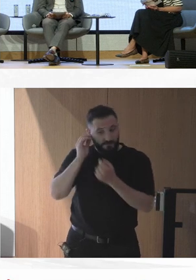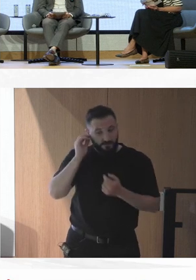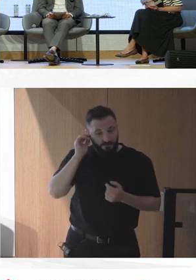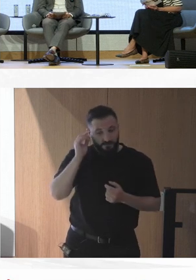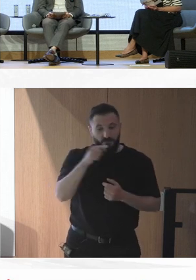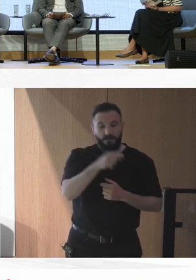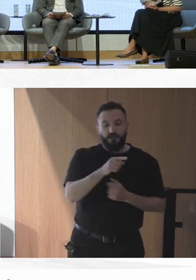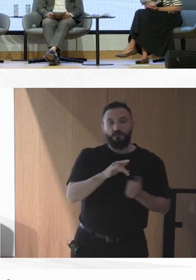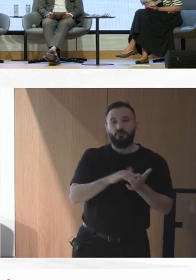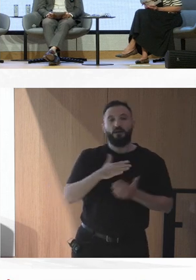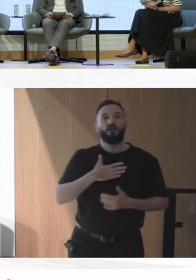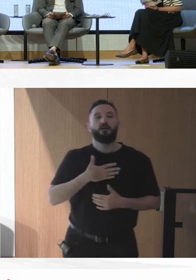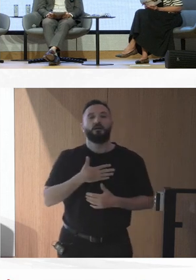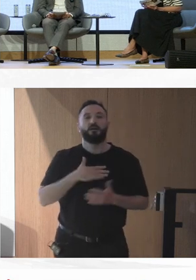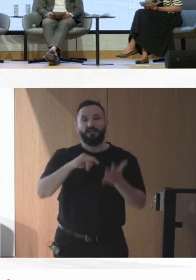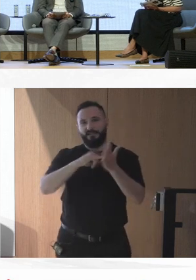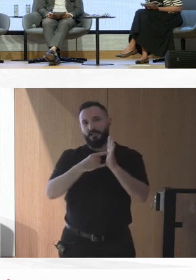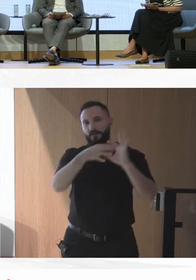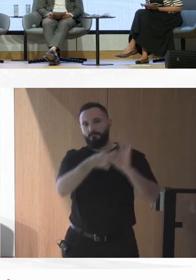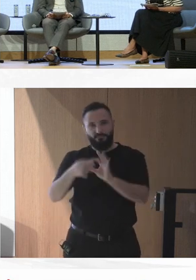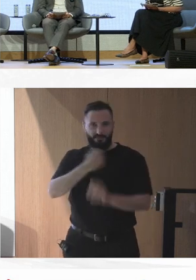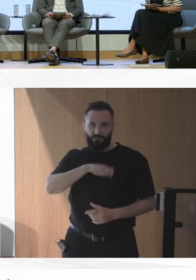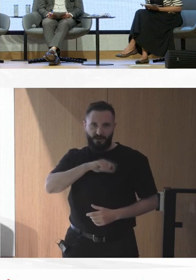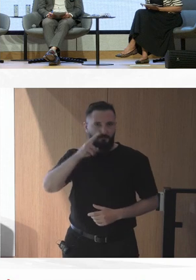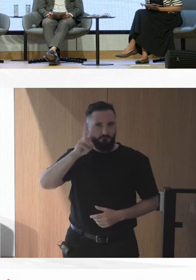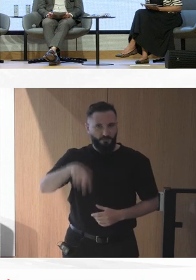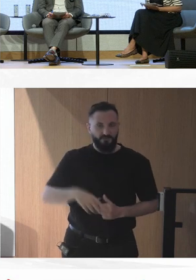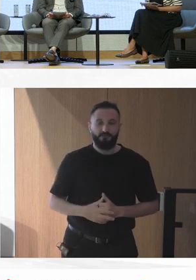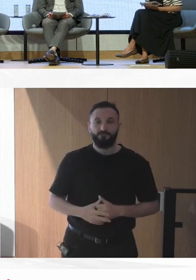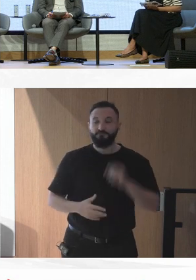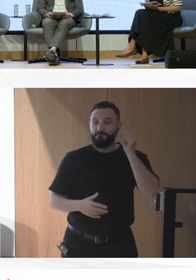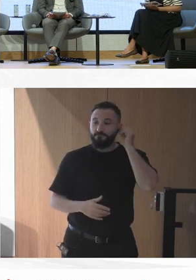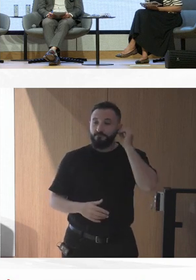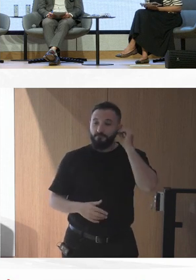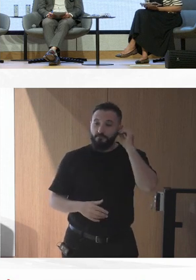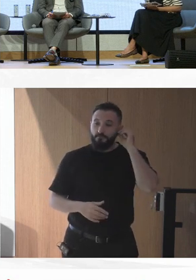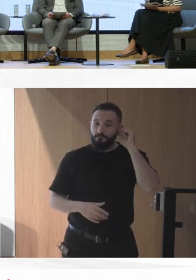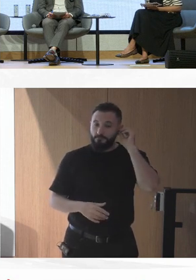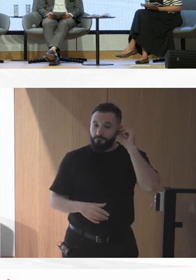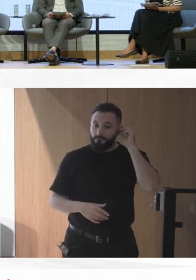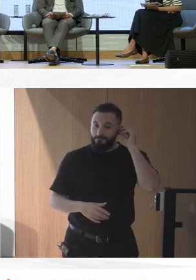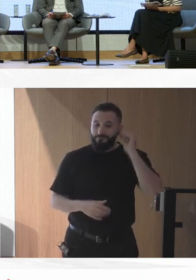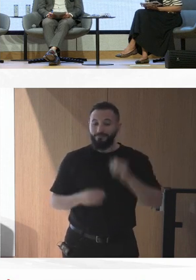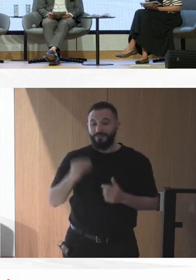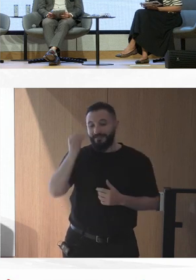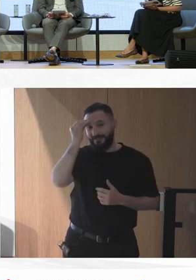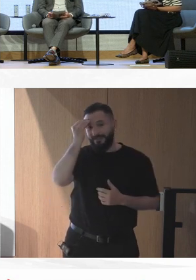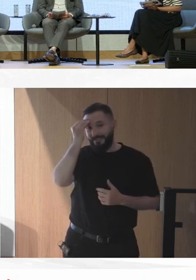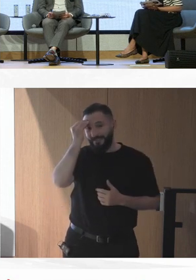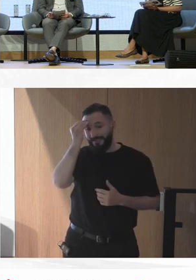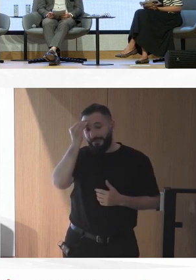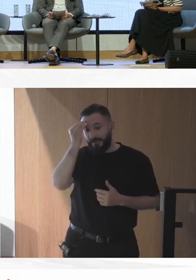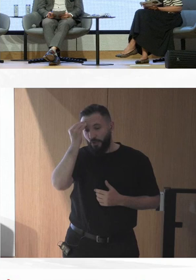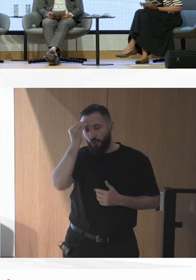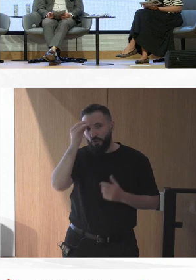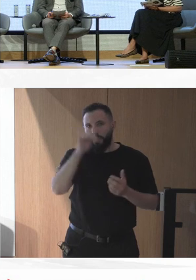ese es nuestro sistema, ¿no? A ver, yo creo que no está del todo, ¿no?, que tiene